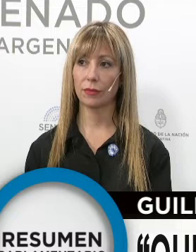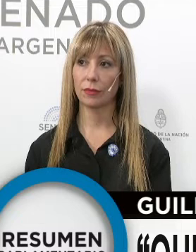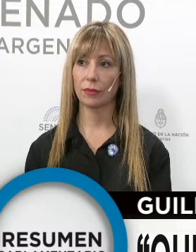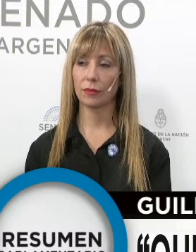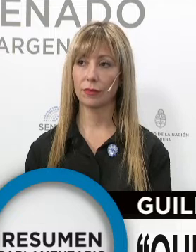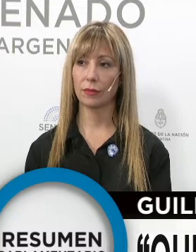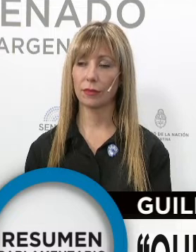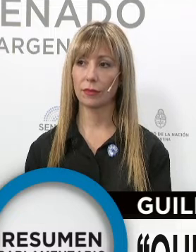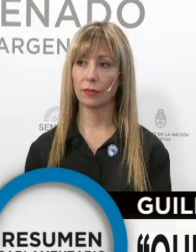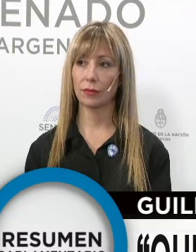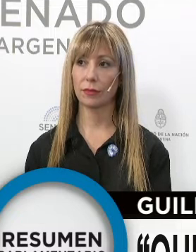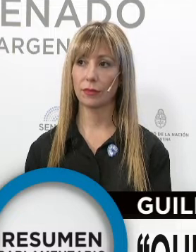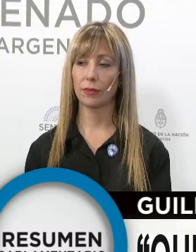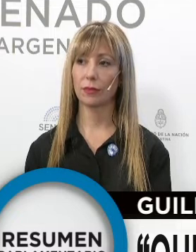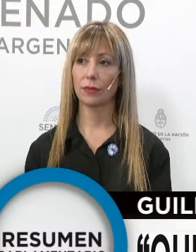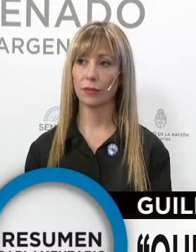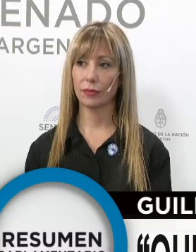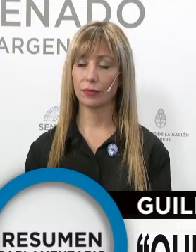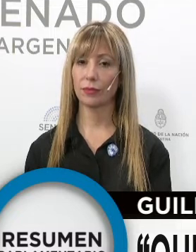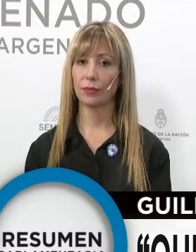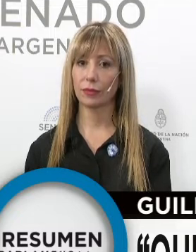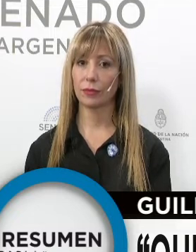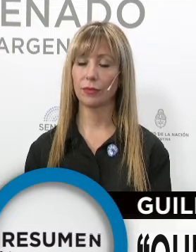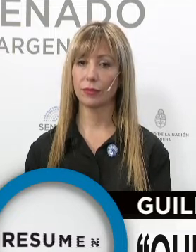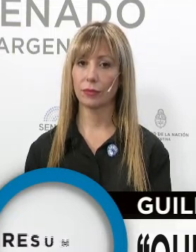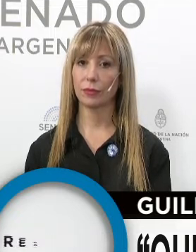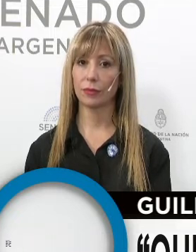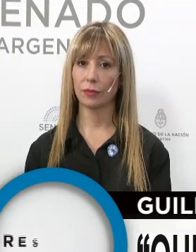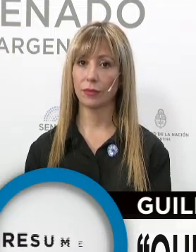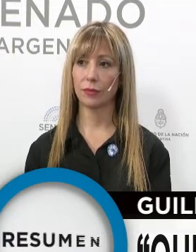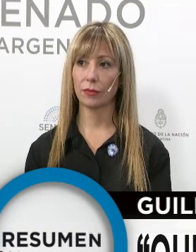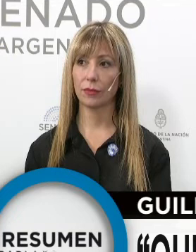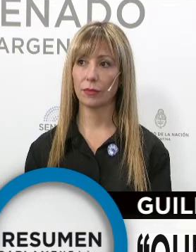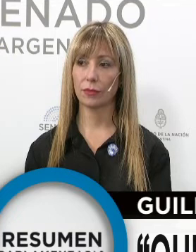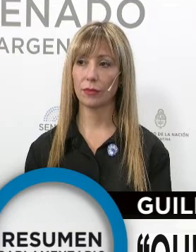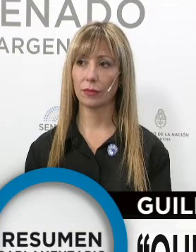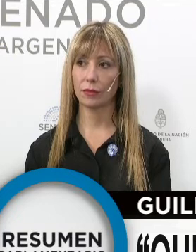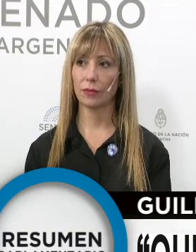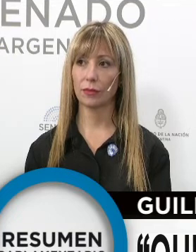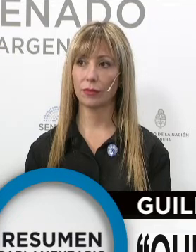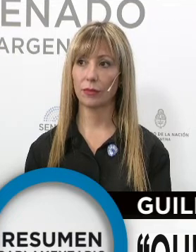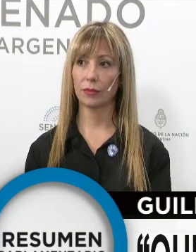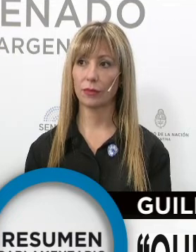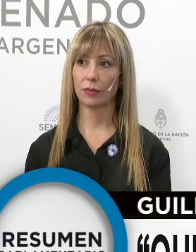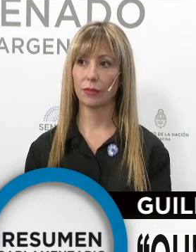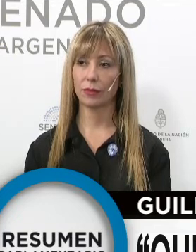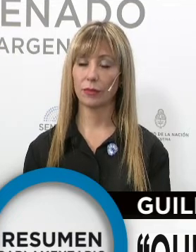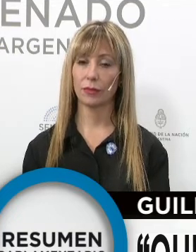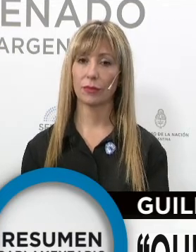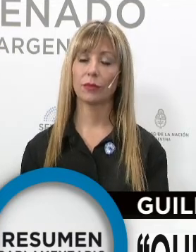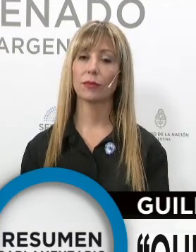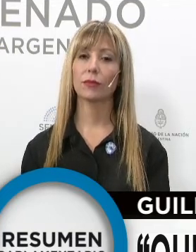Justicia de Jujuy, o acá se lo conoce como el Superior Tribunal de Justicia. O sea, hay temas que se tratan. También hay un proyecto de ley